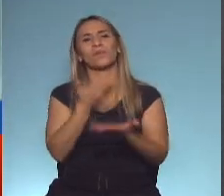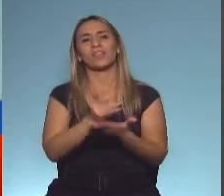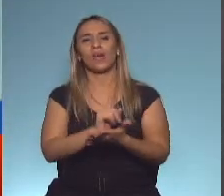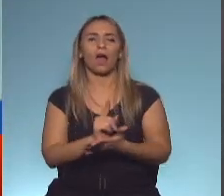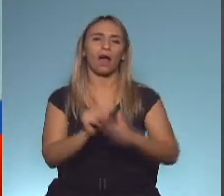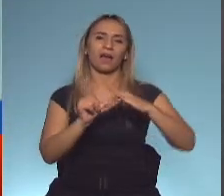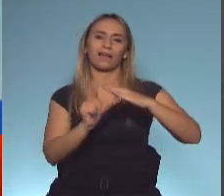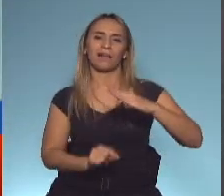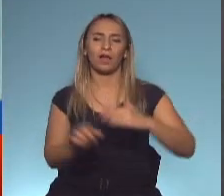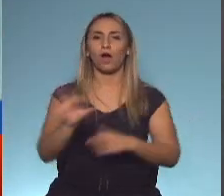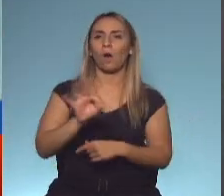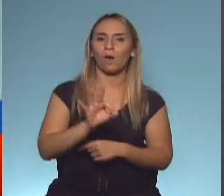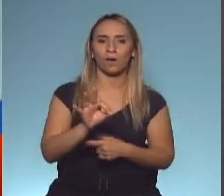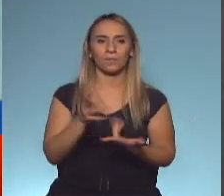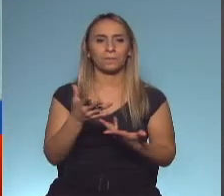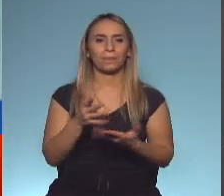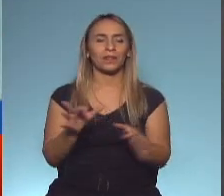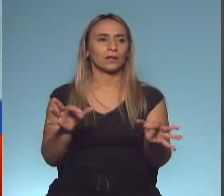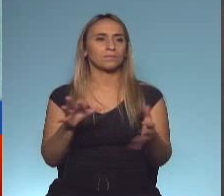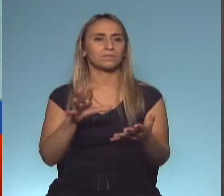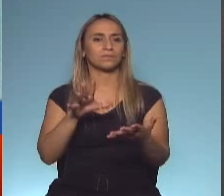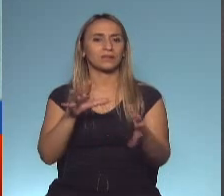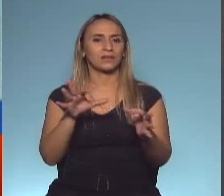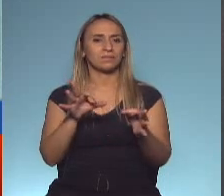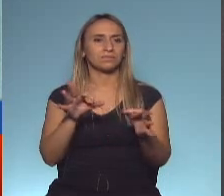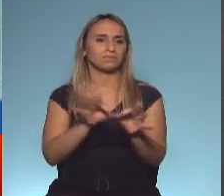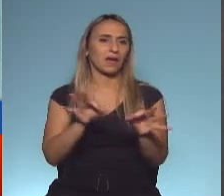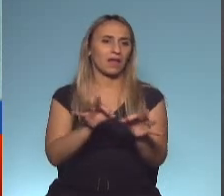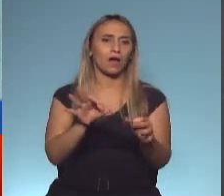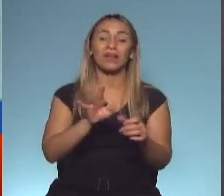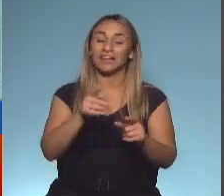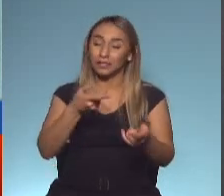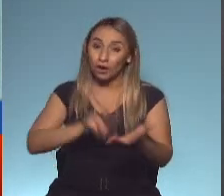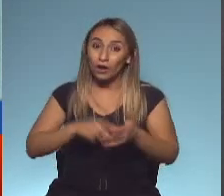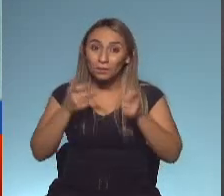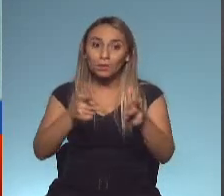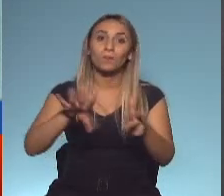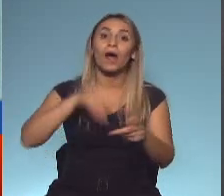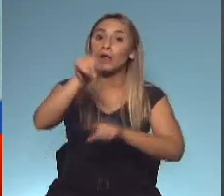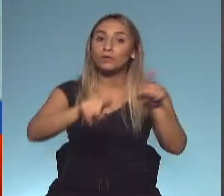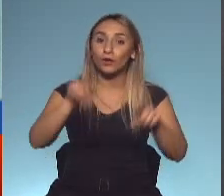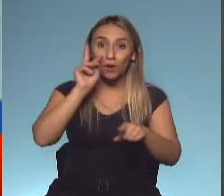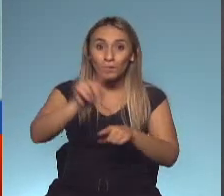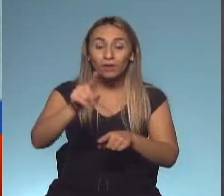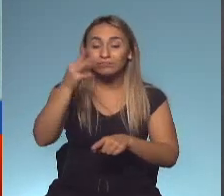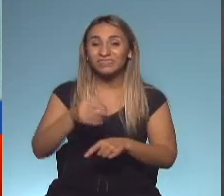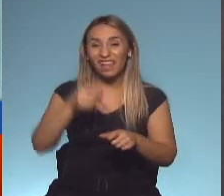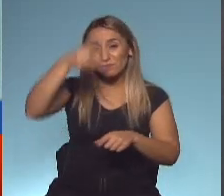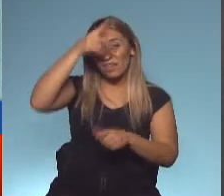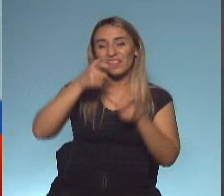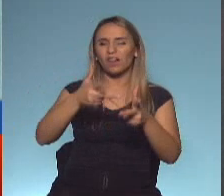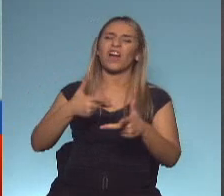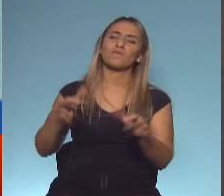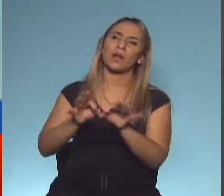pidió tierras del país, y repito, por si alguno no lo agarró, dijo, bueno, las Malvinas se las podríamos